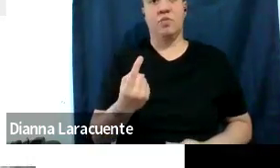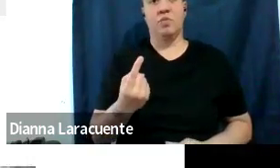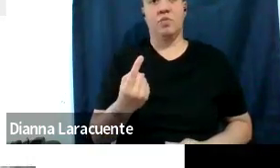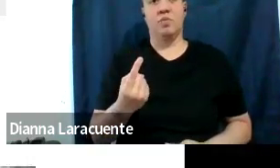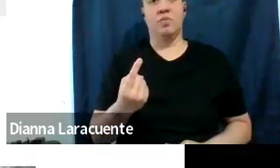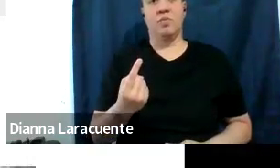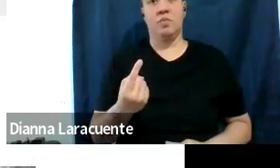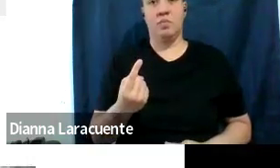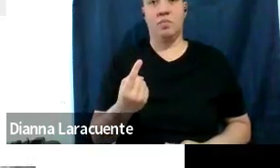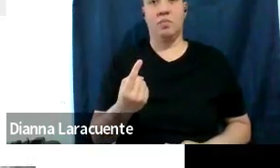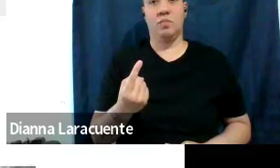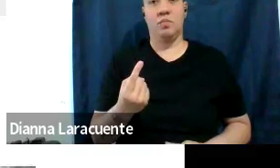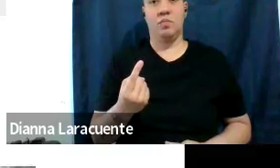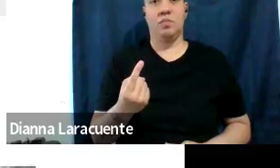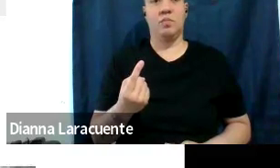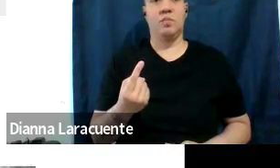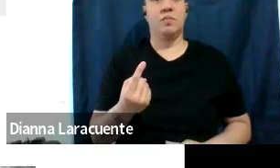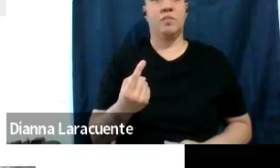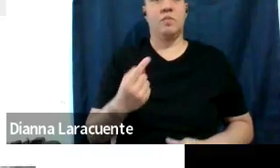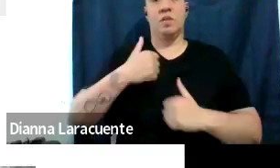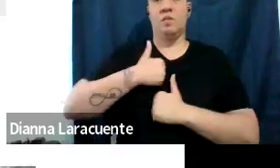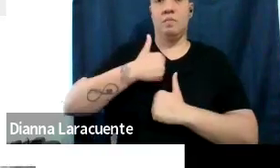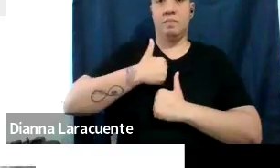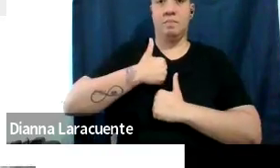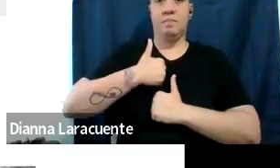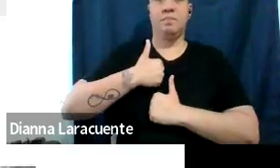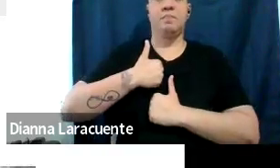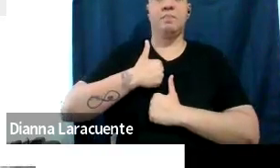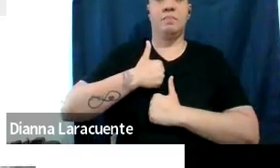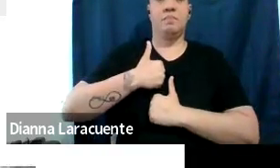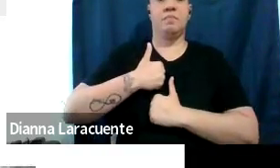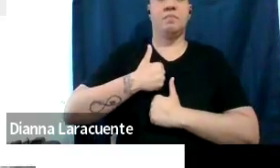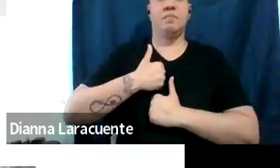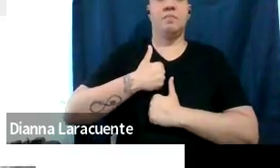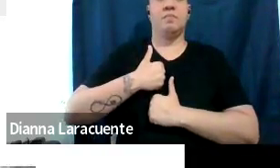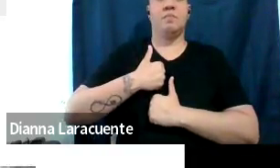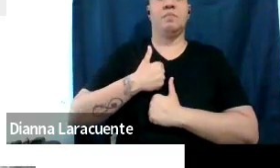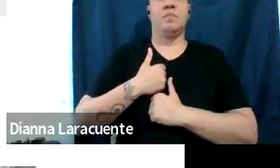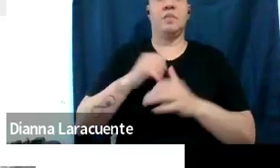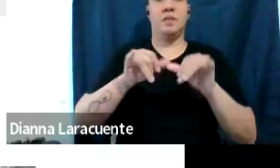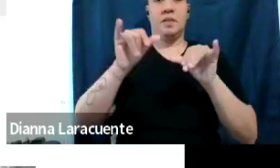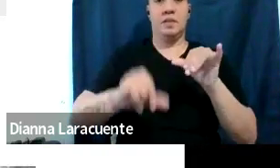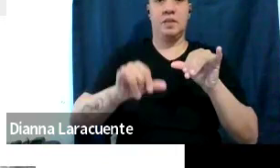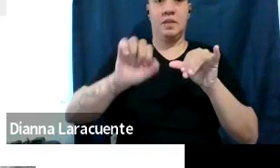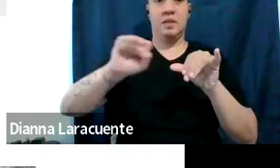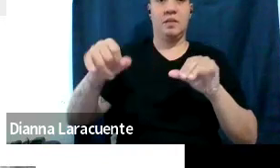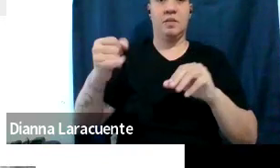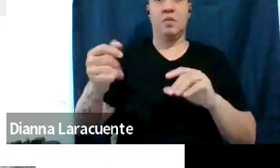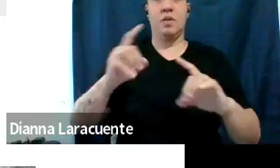al de batallones, sino que se queda en San Juan, y ahí hay un